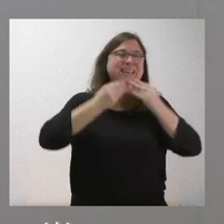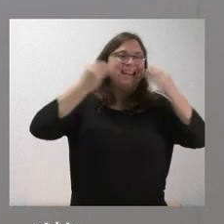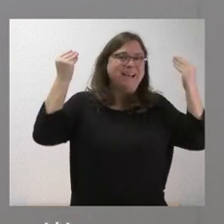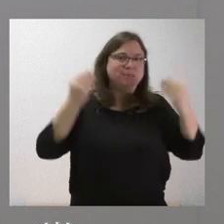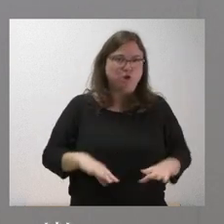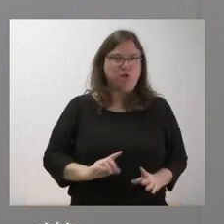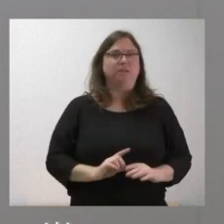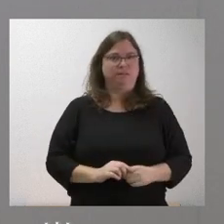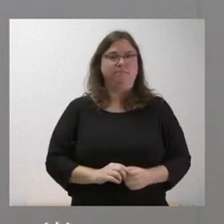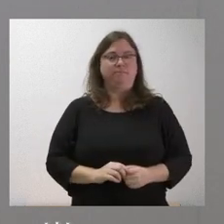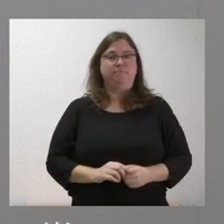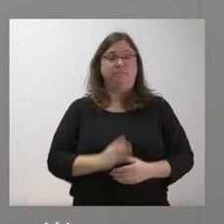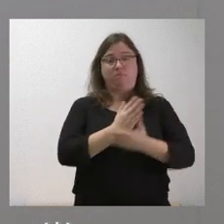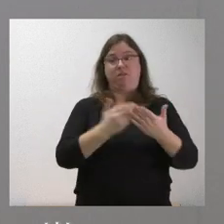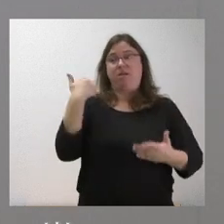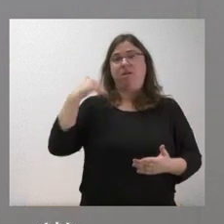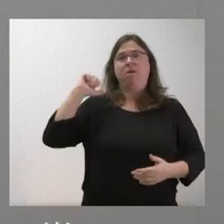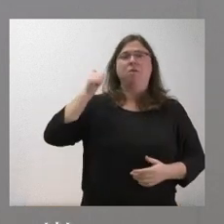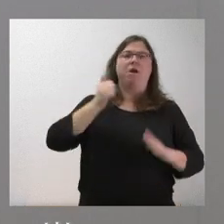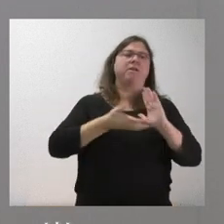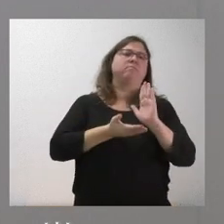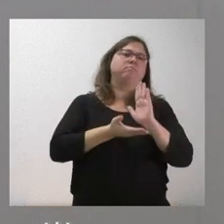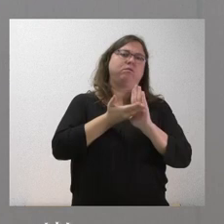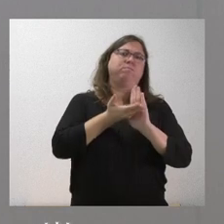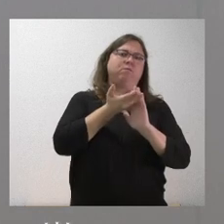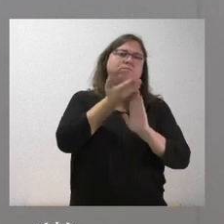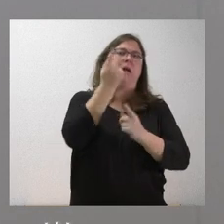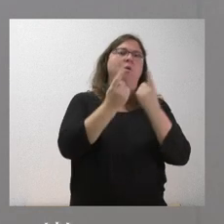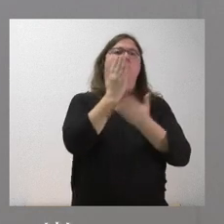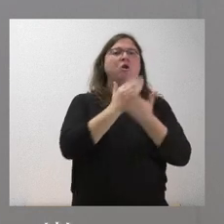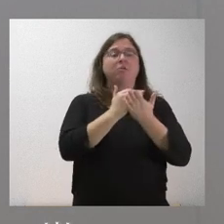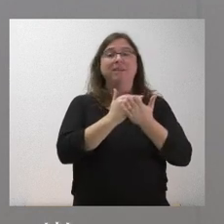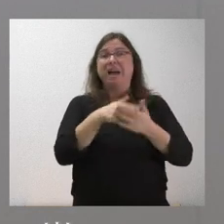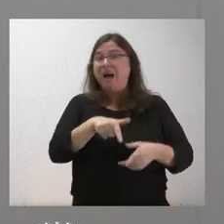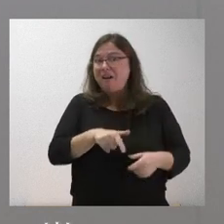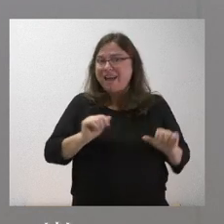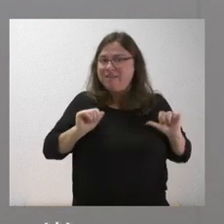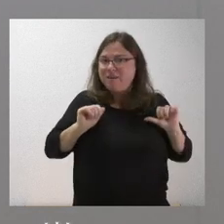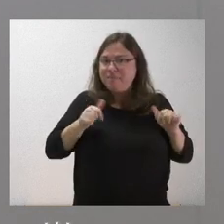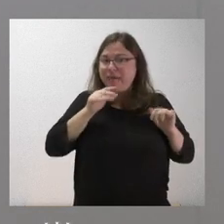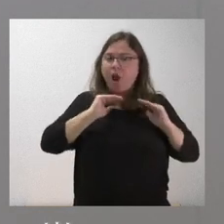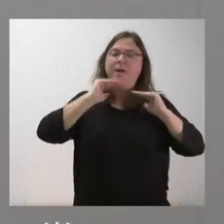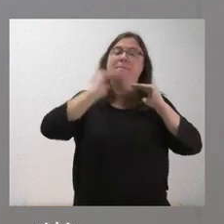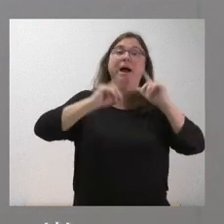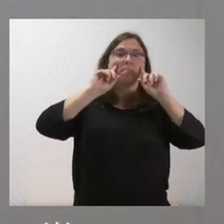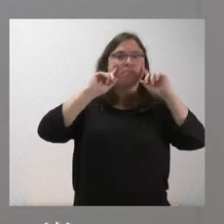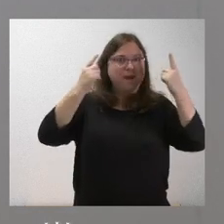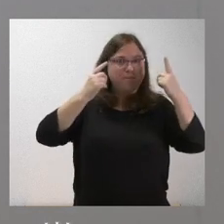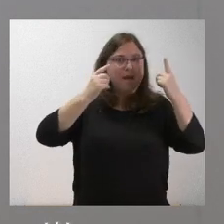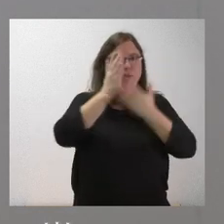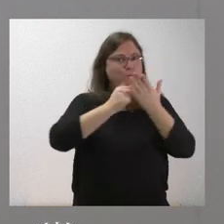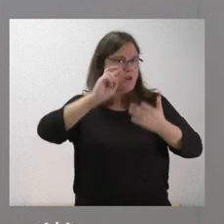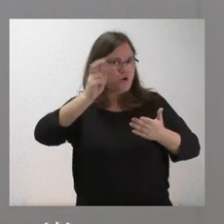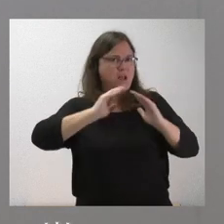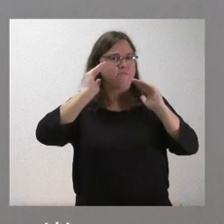historia después de muchos años de subidas Fiscales en algunas comunidades autónomas algunas comunidades autónomas están bajando por primera vez impuestos